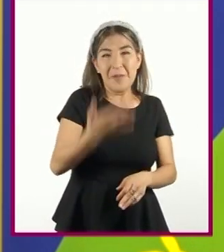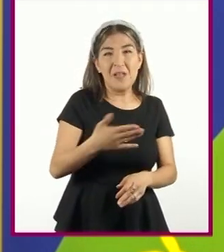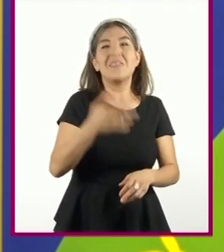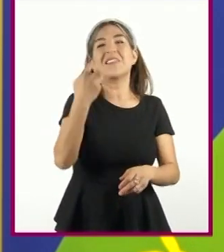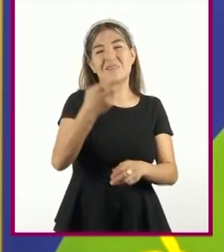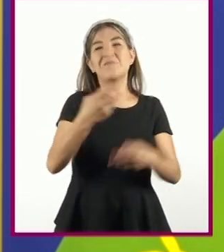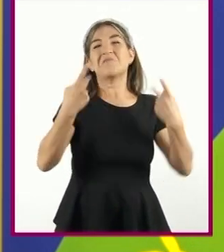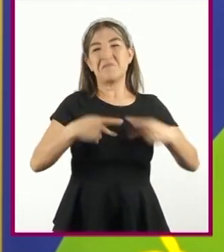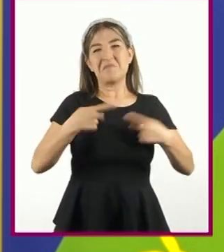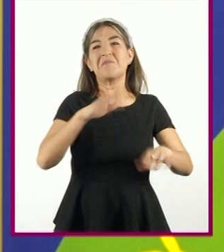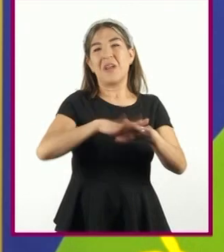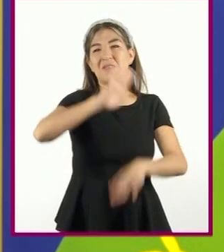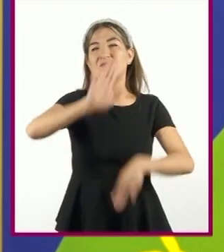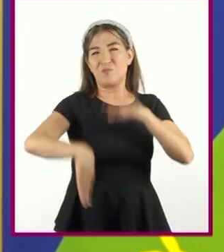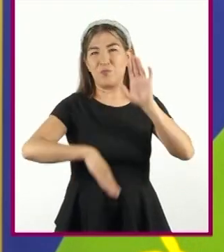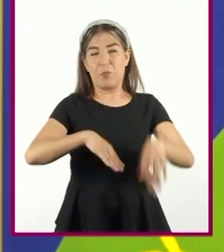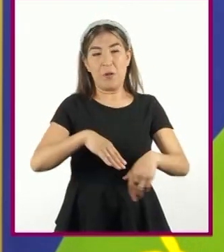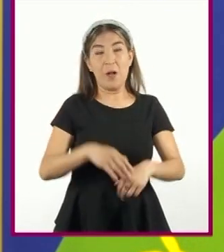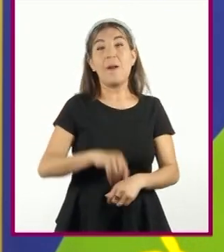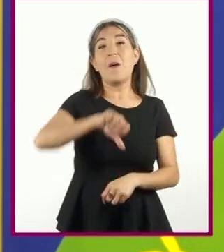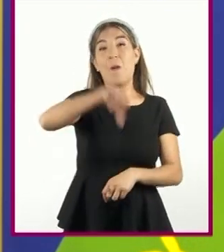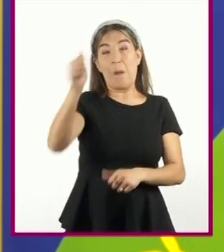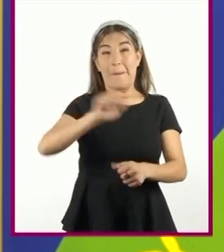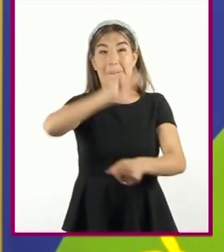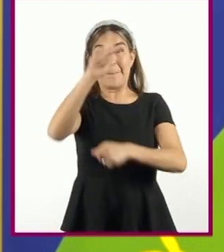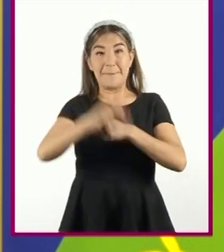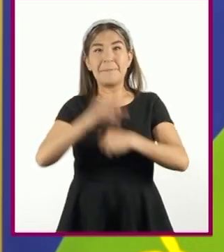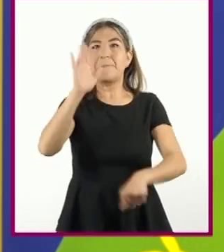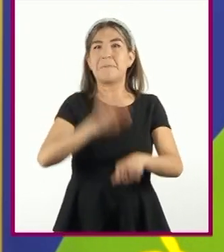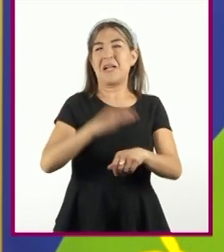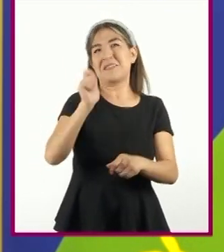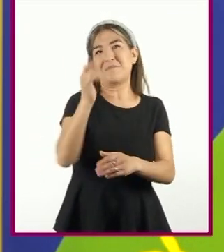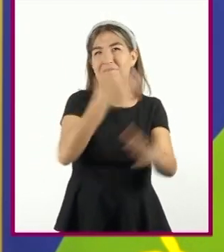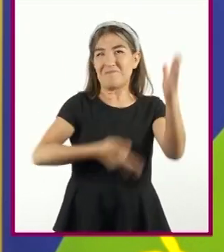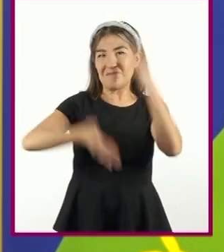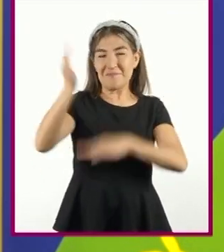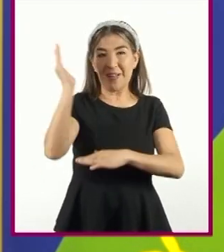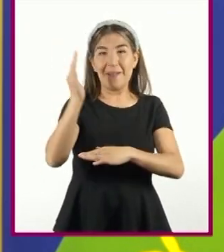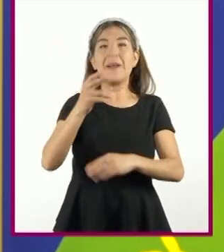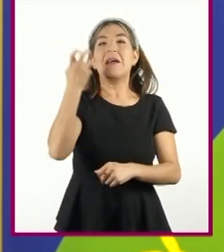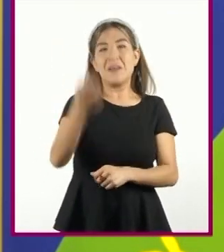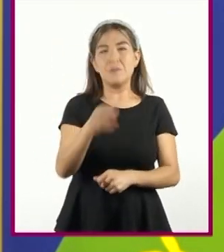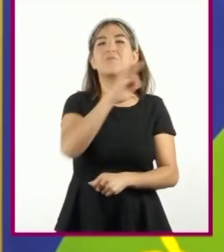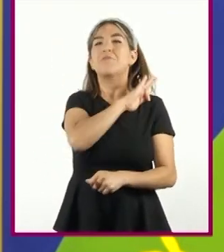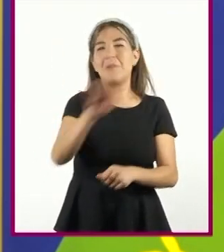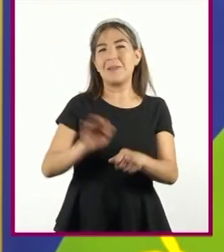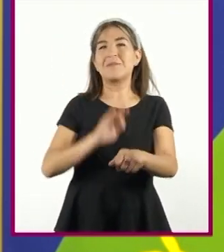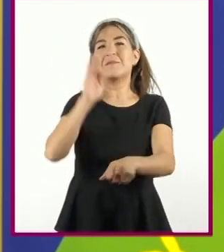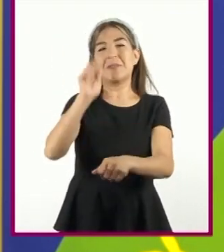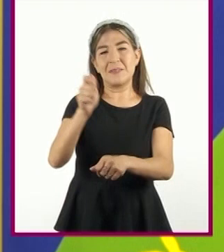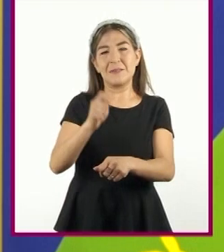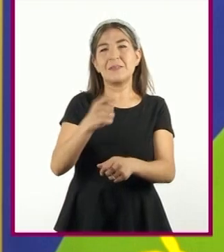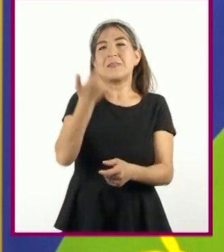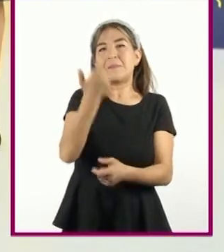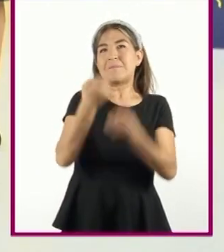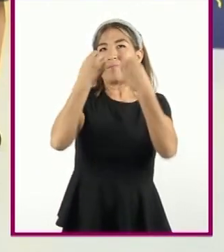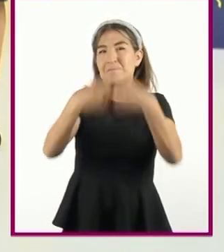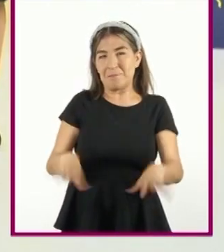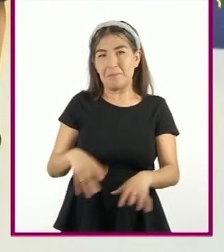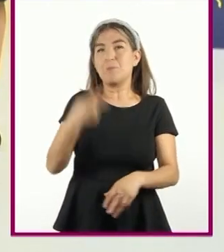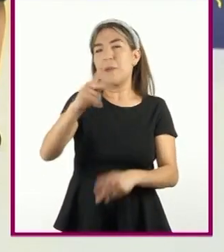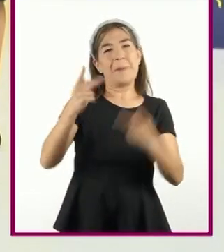pérdidas humanas, mientras que los países más desarrollados tienen mayores pérdidas